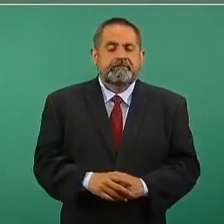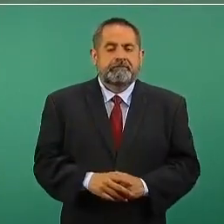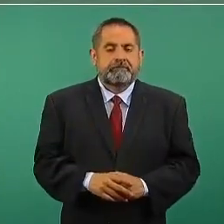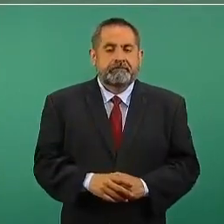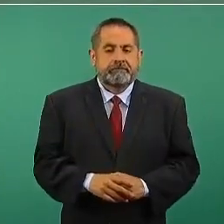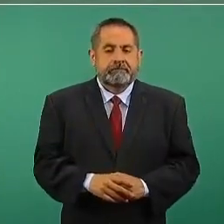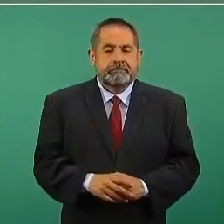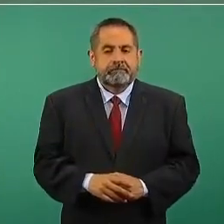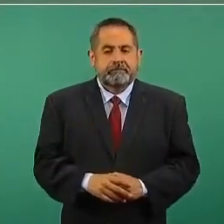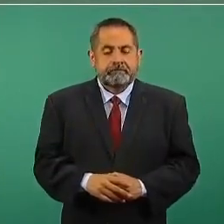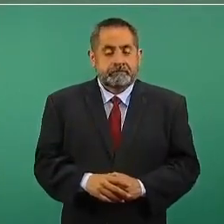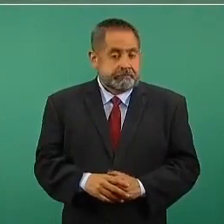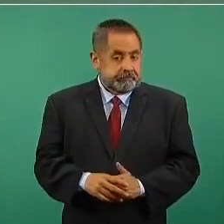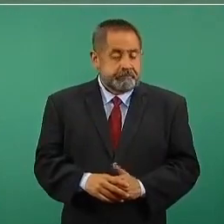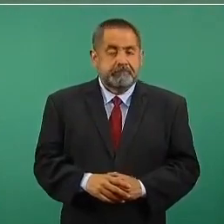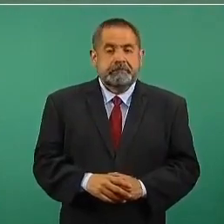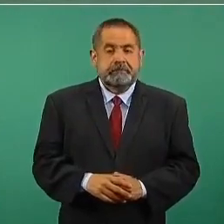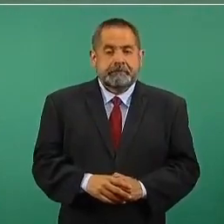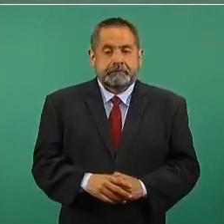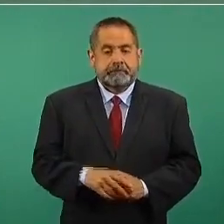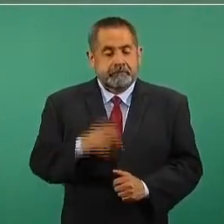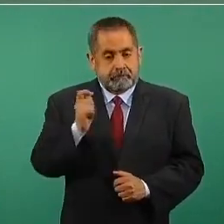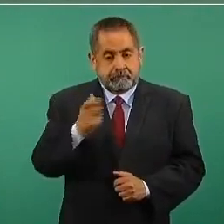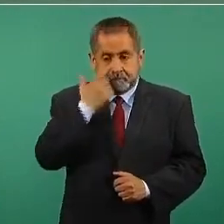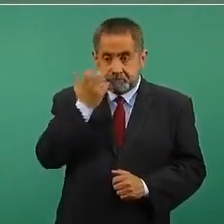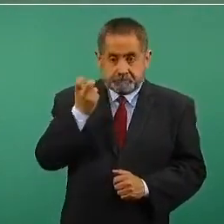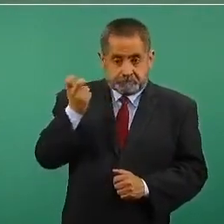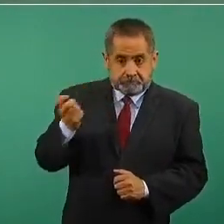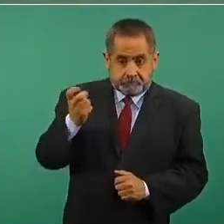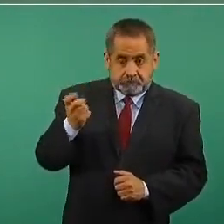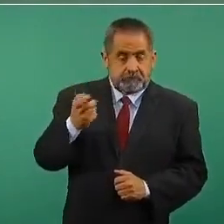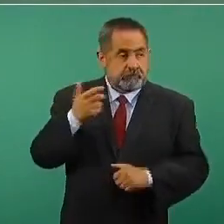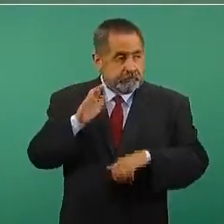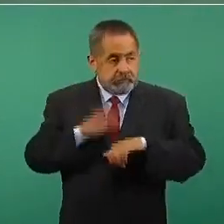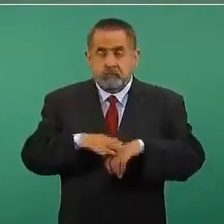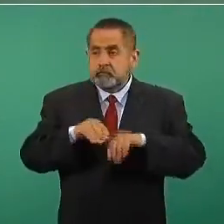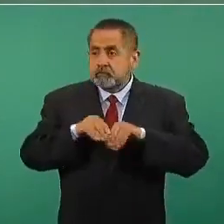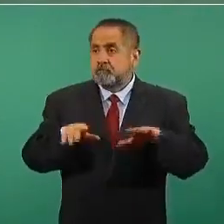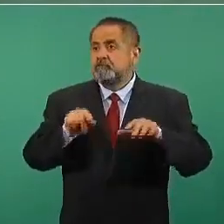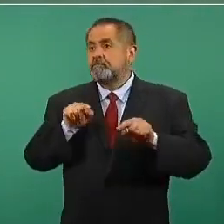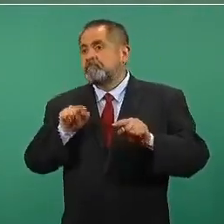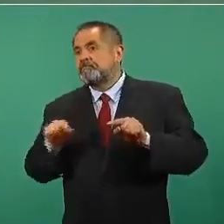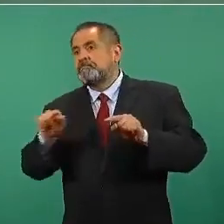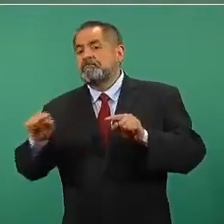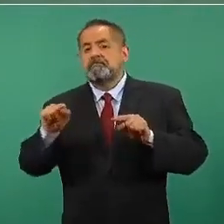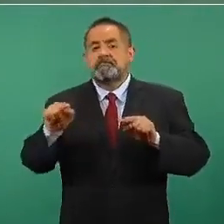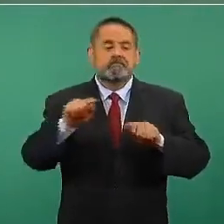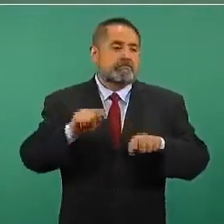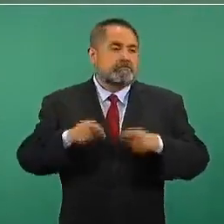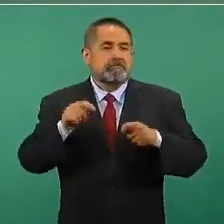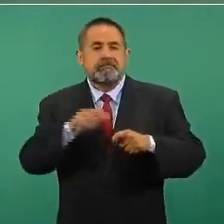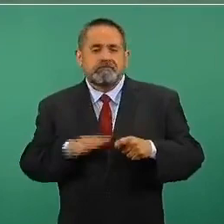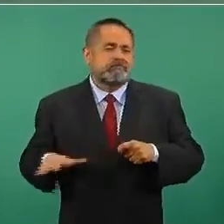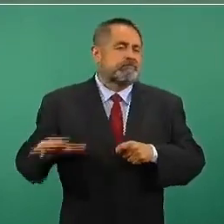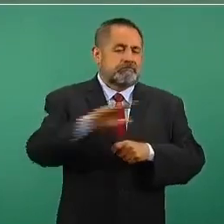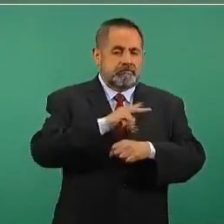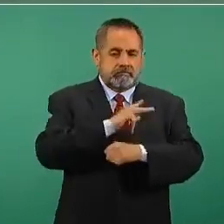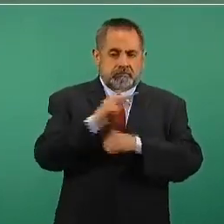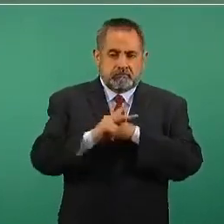Y esto lo queremos extender a todo el país, garantizar como